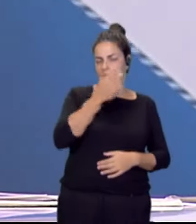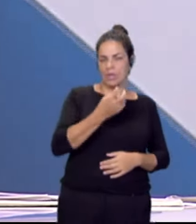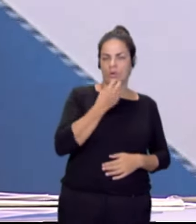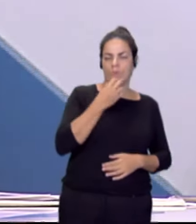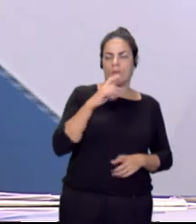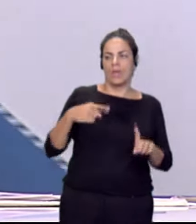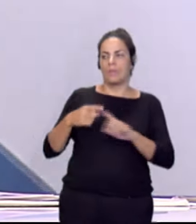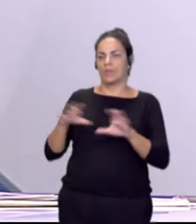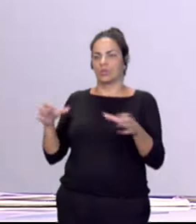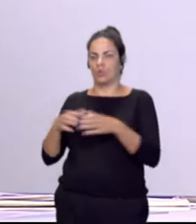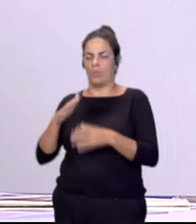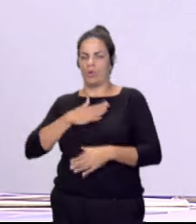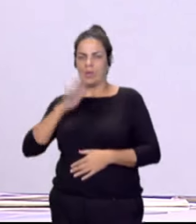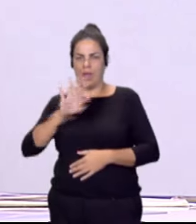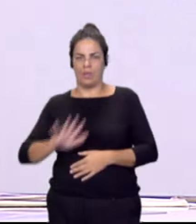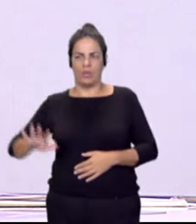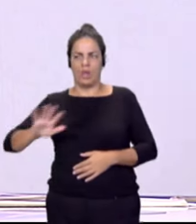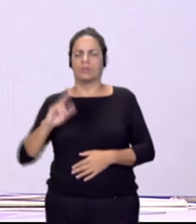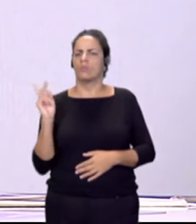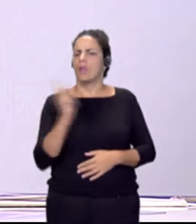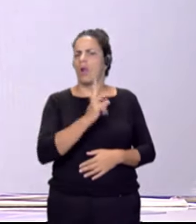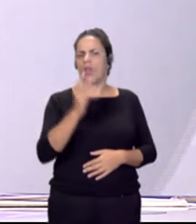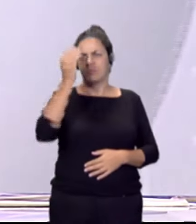casos se han mostrado contrarios a esta medida.